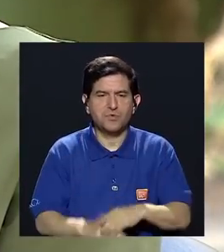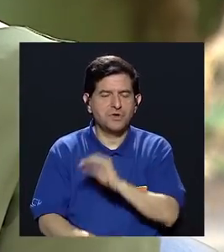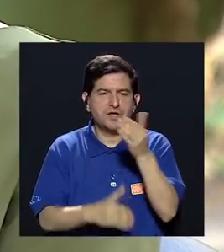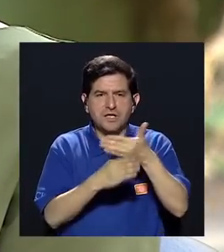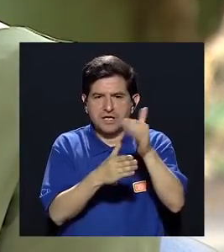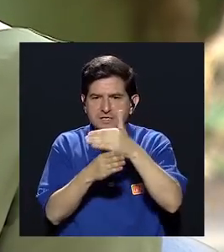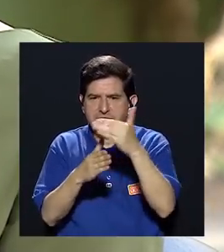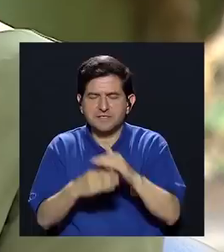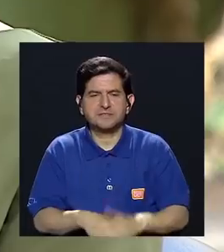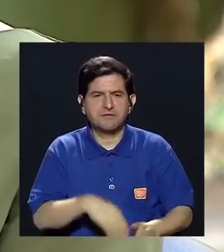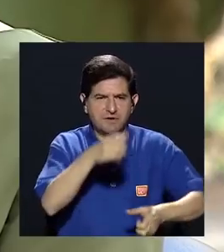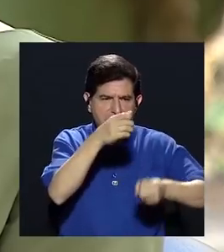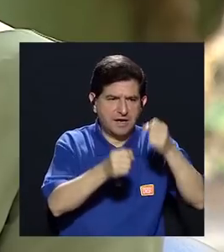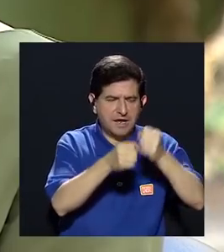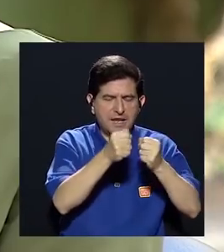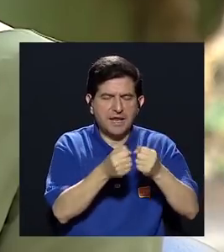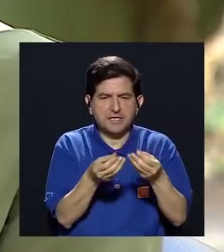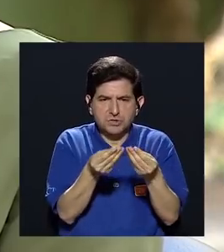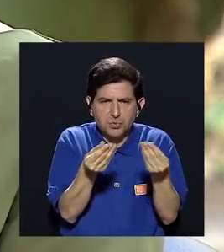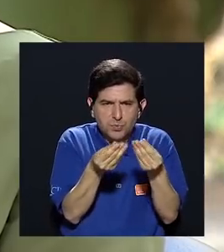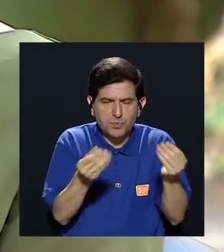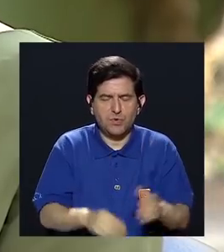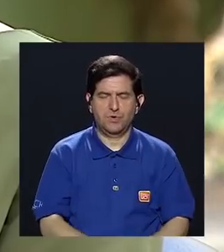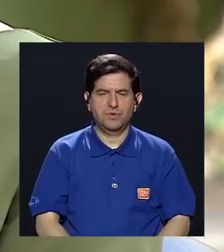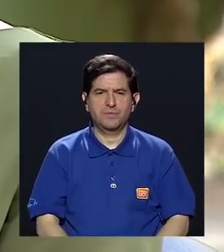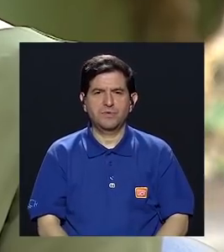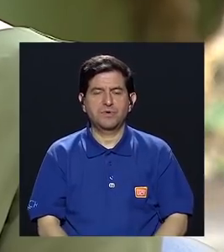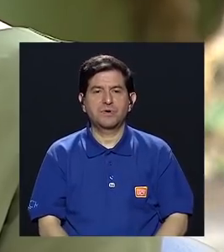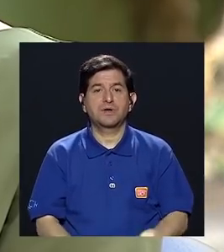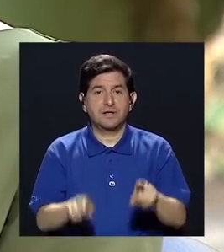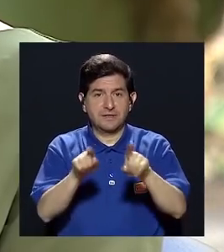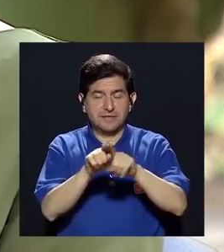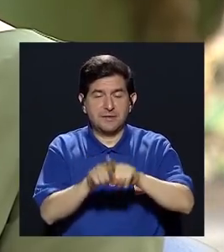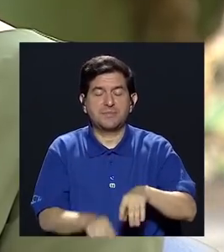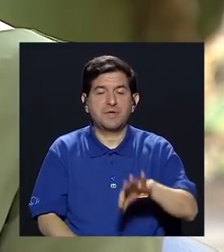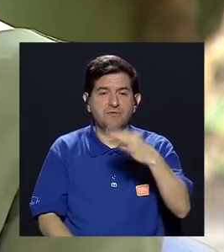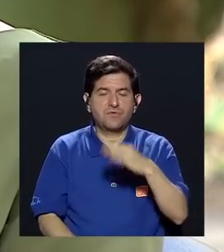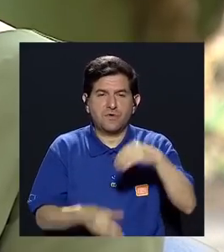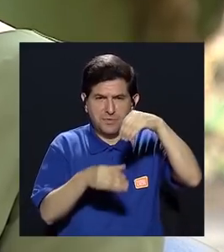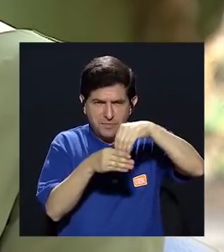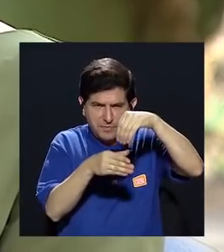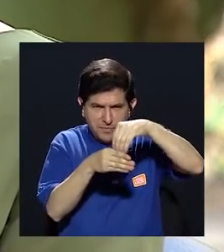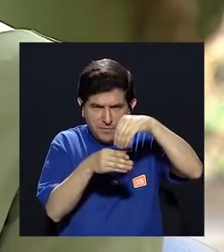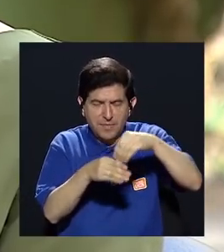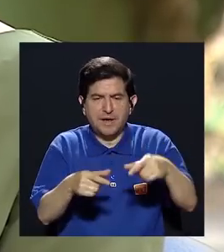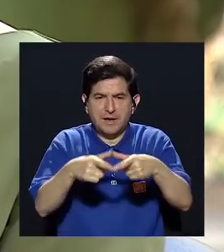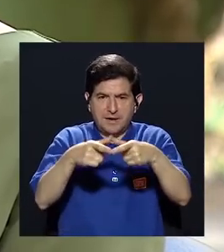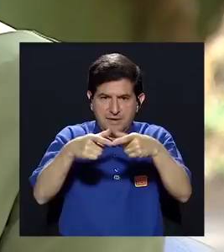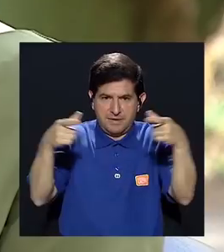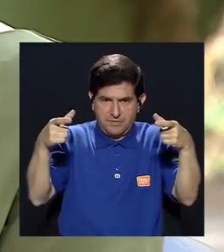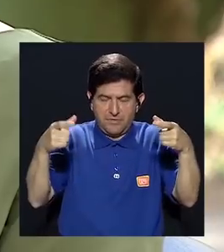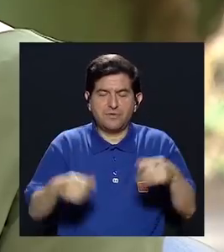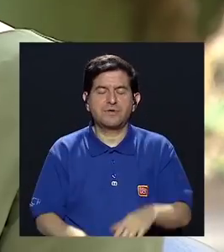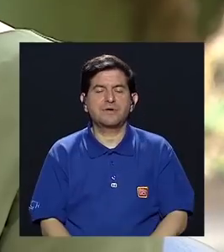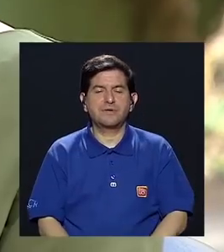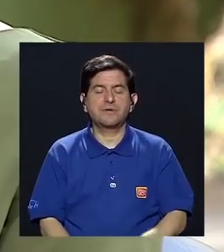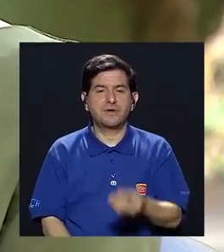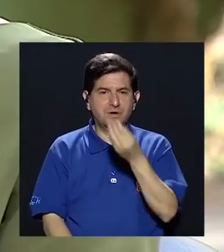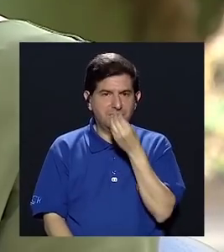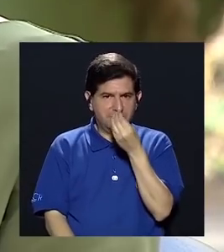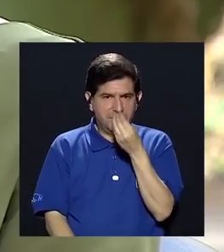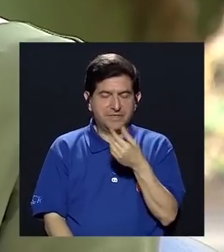hace distribución de leche en polvo íntegra como fuente de micronutrientes y macronutrientes para proteger al